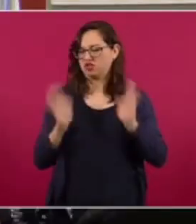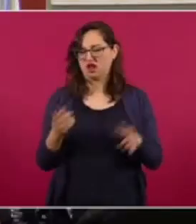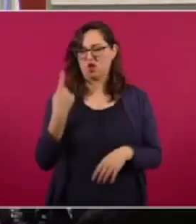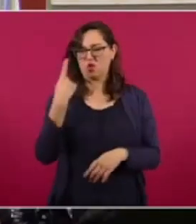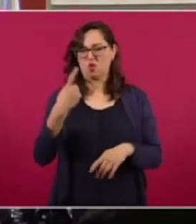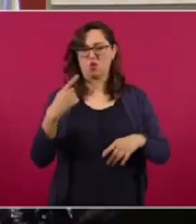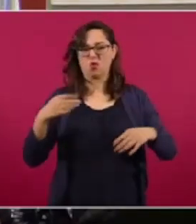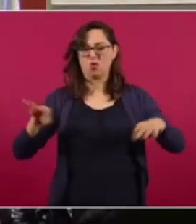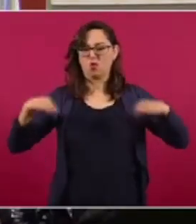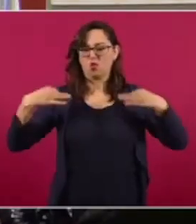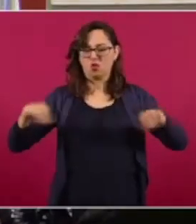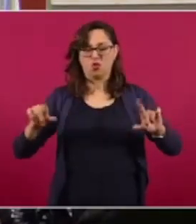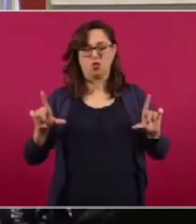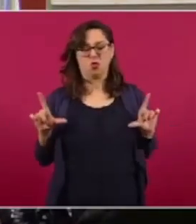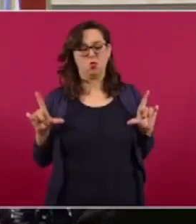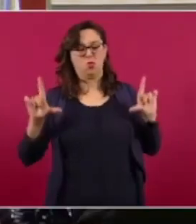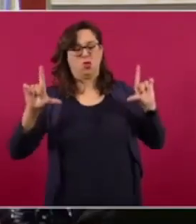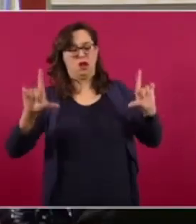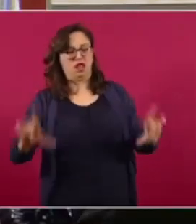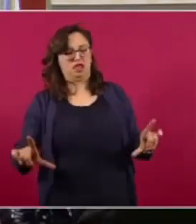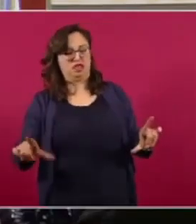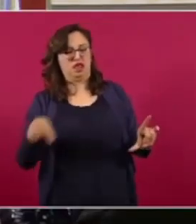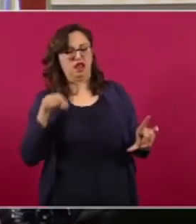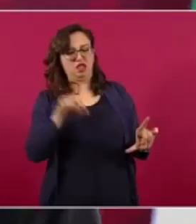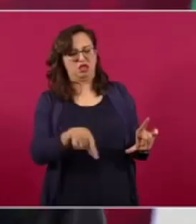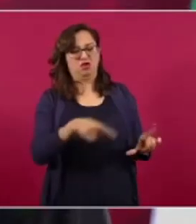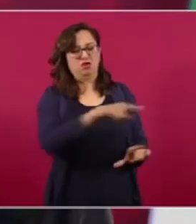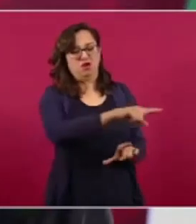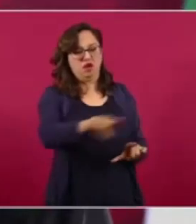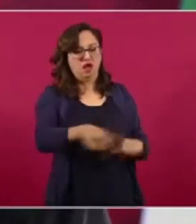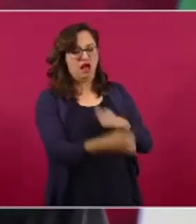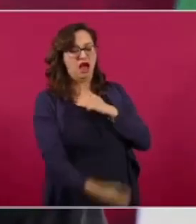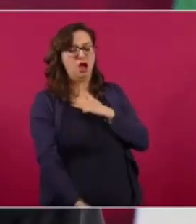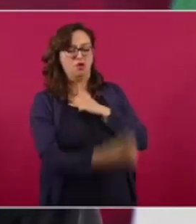que toda consulta causa honorario.